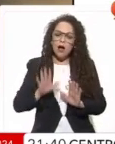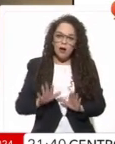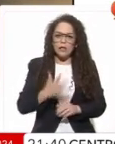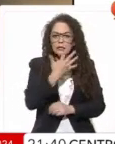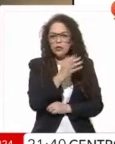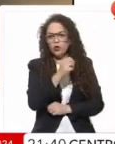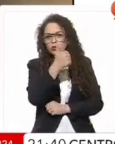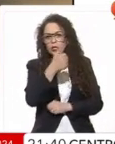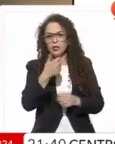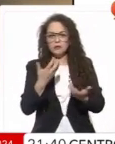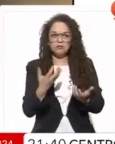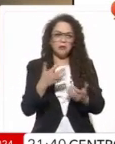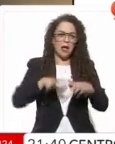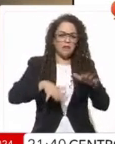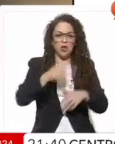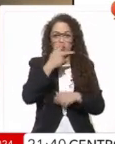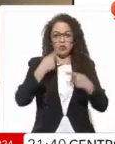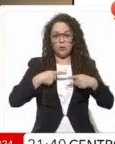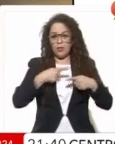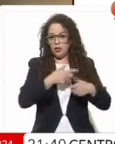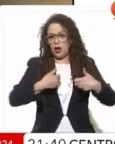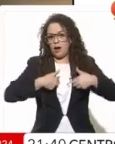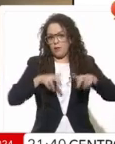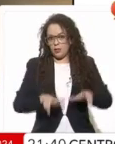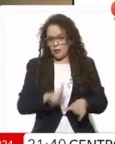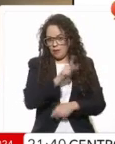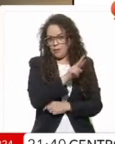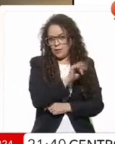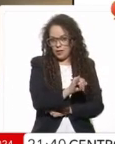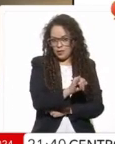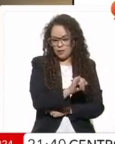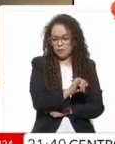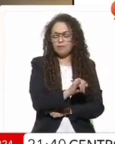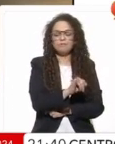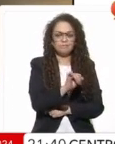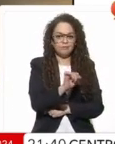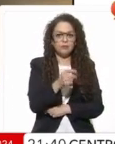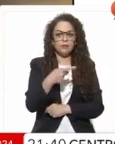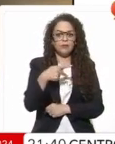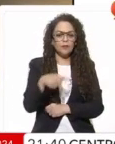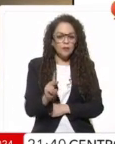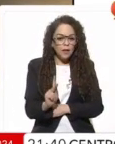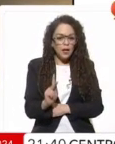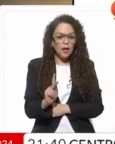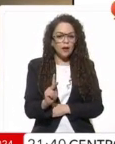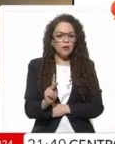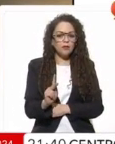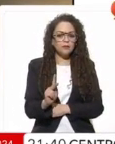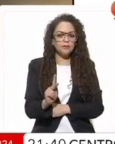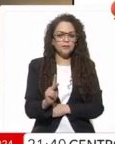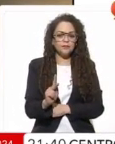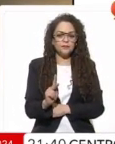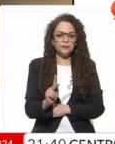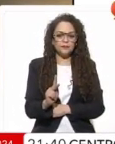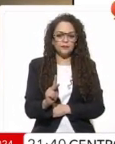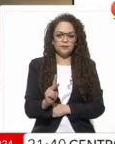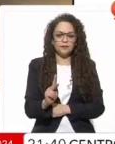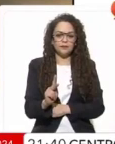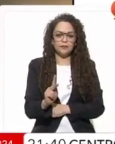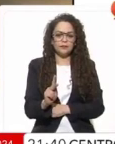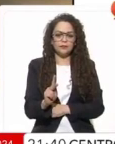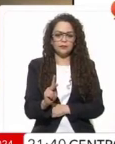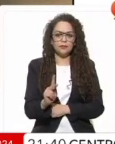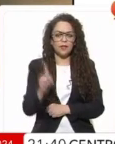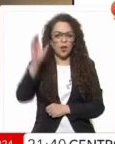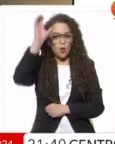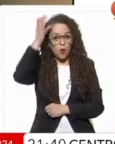5, 6 u 8, y solamente en forma significativa hay una presencia de legisladores importante